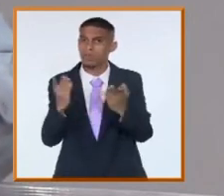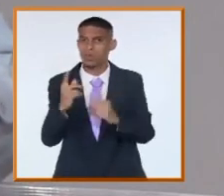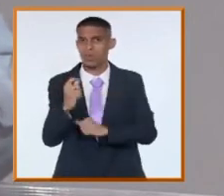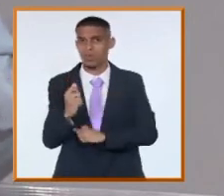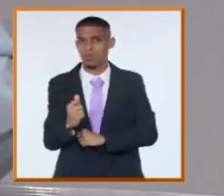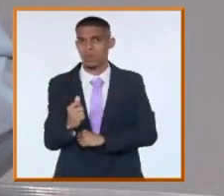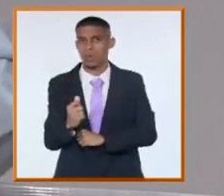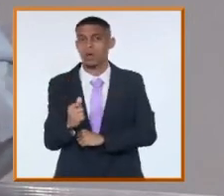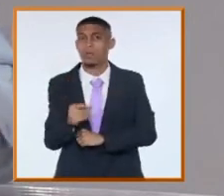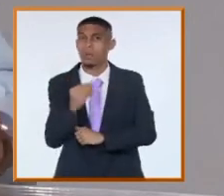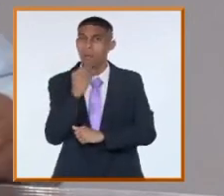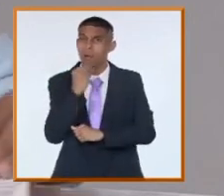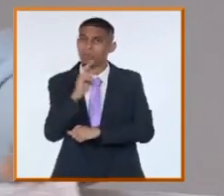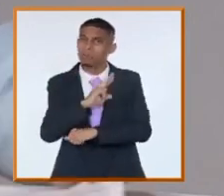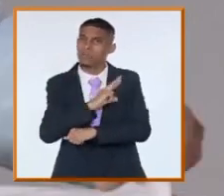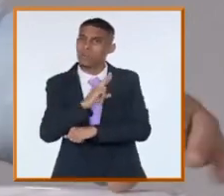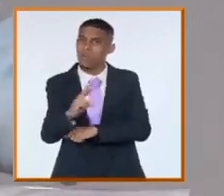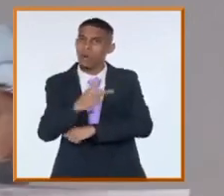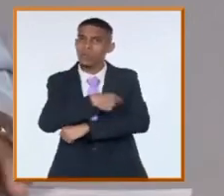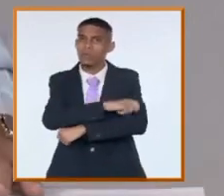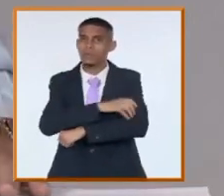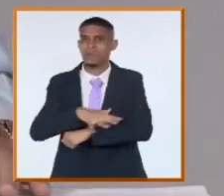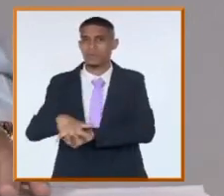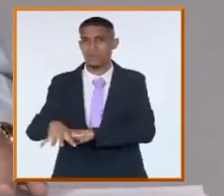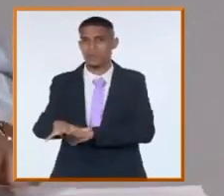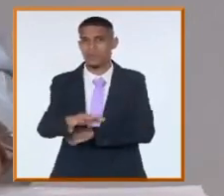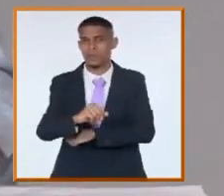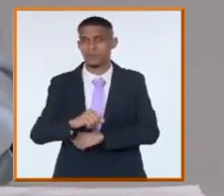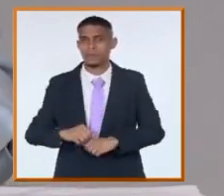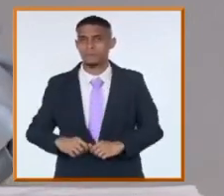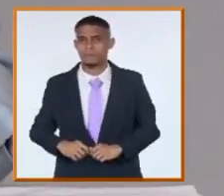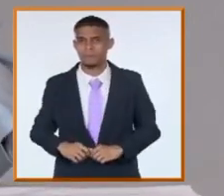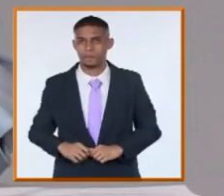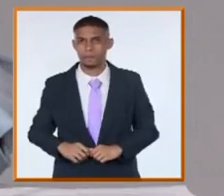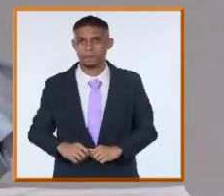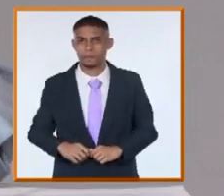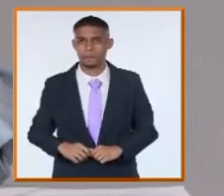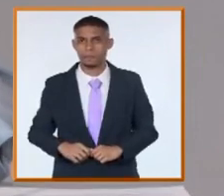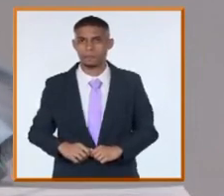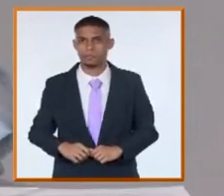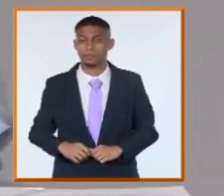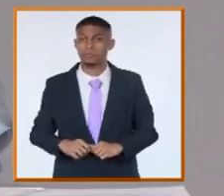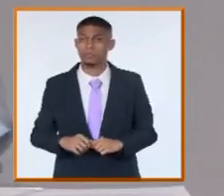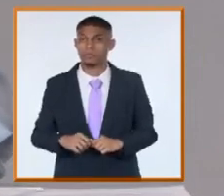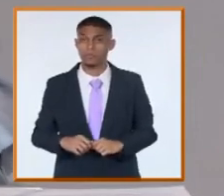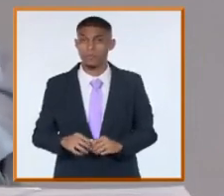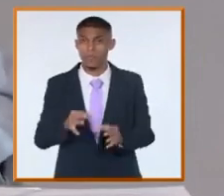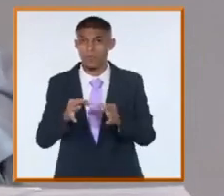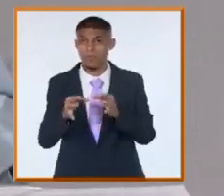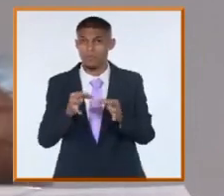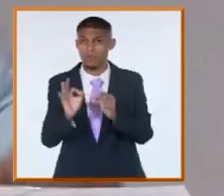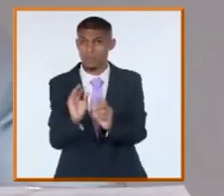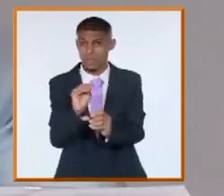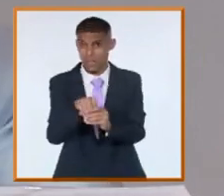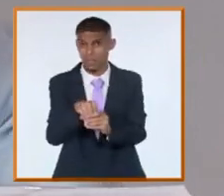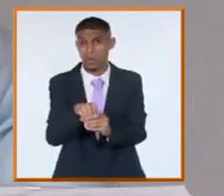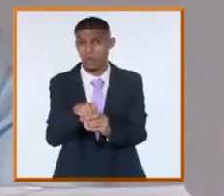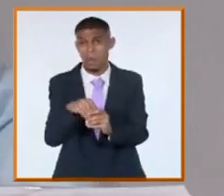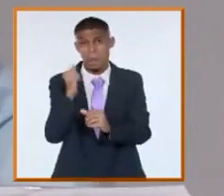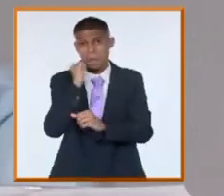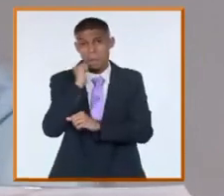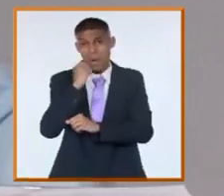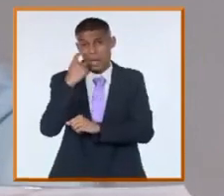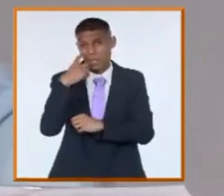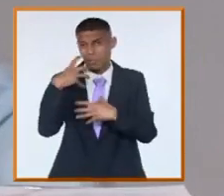para satisfacer las necesidades públicas del país las funciones dentro de la fundamentales